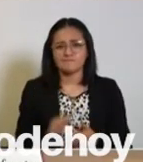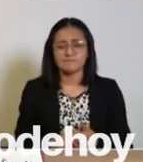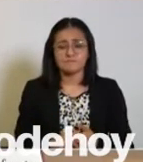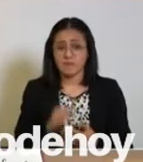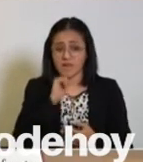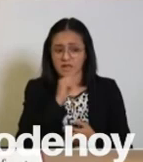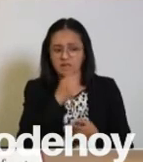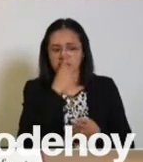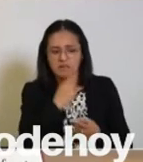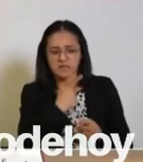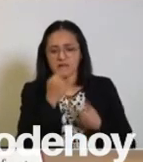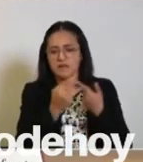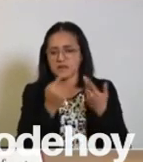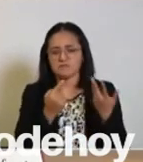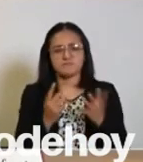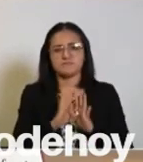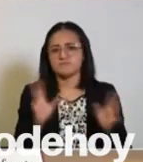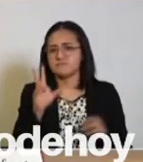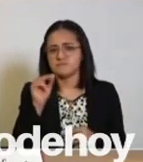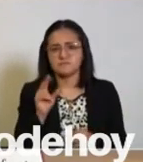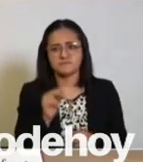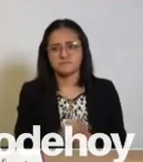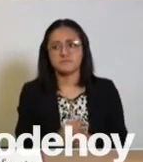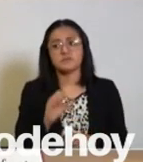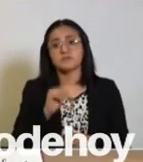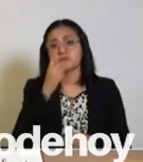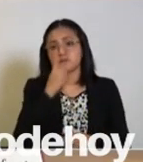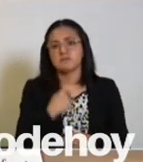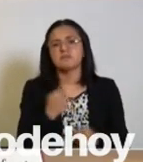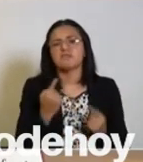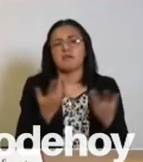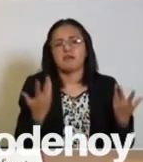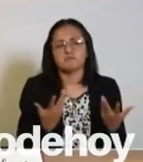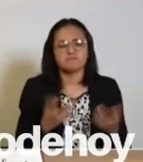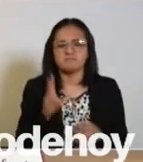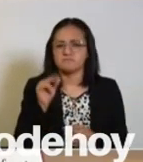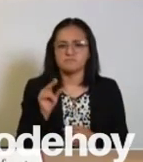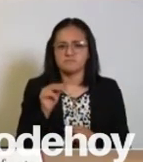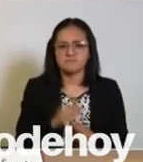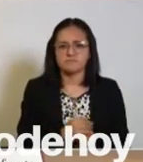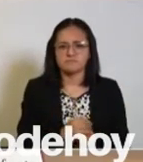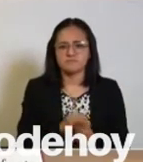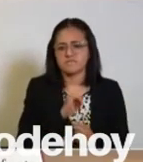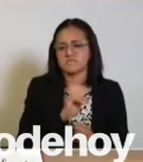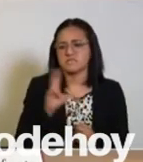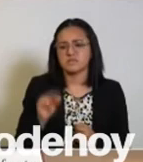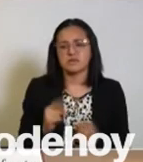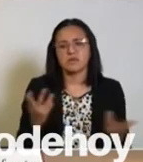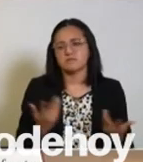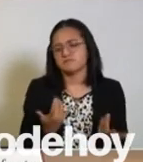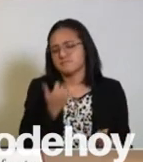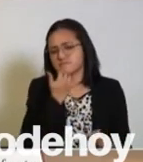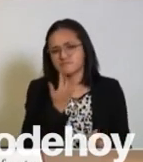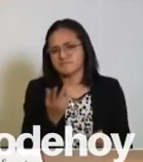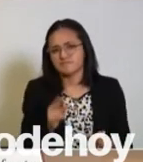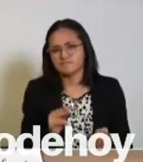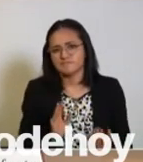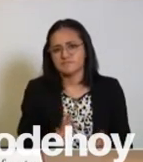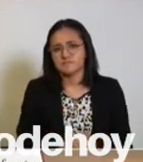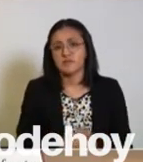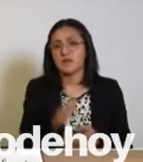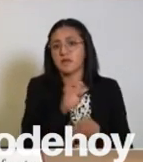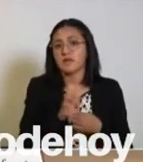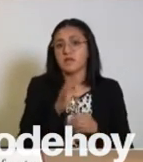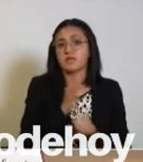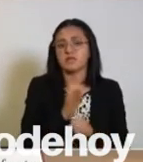nadie nos revisa nadie nos dice que hacer o qué no hacer no